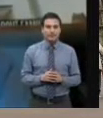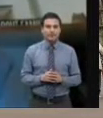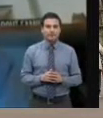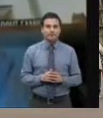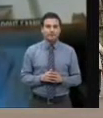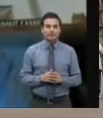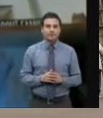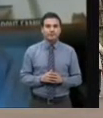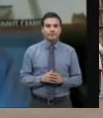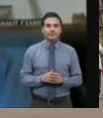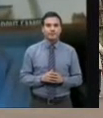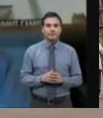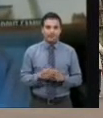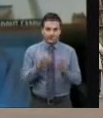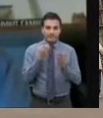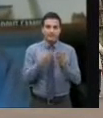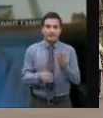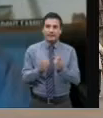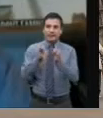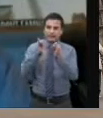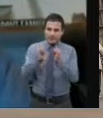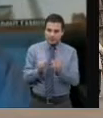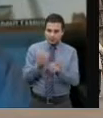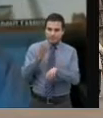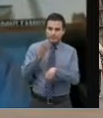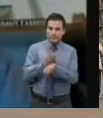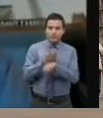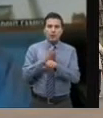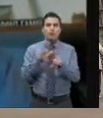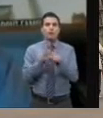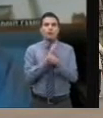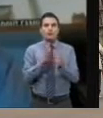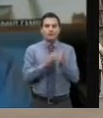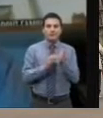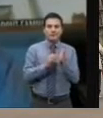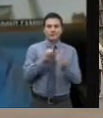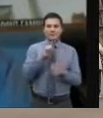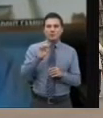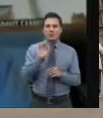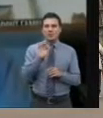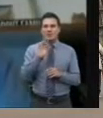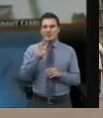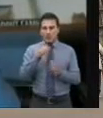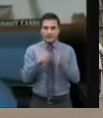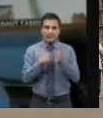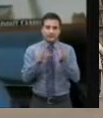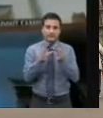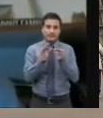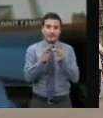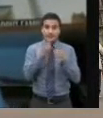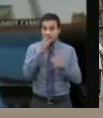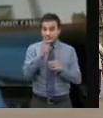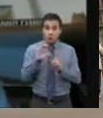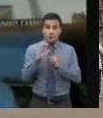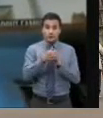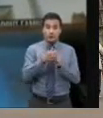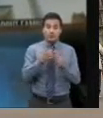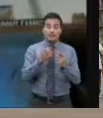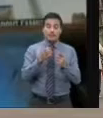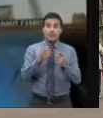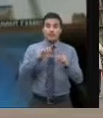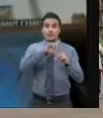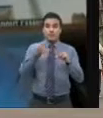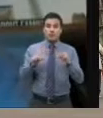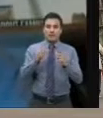sanción. La resolución es incongruente, pues por una parte en la foja 149 refiere que se comprobó por medio de la Comisión Nacional Bancaria de